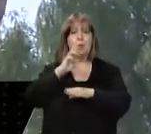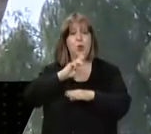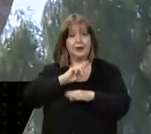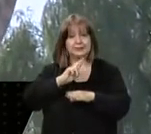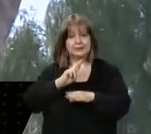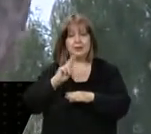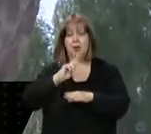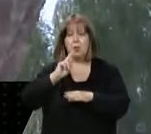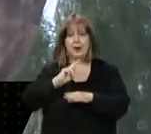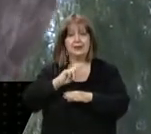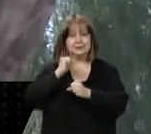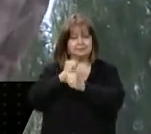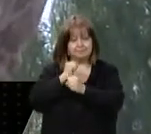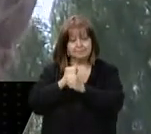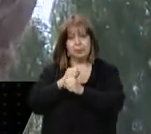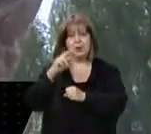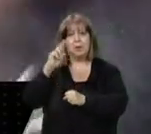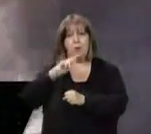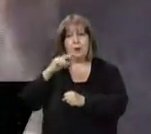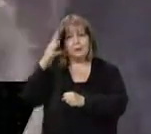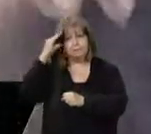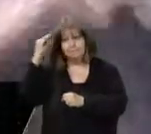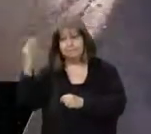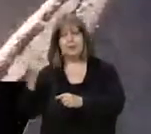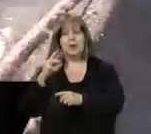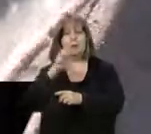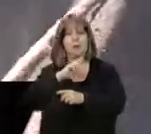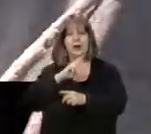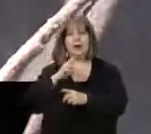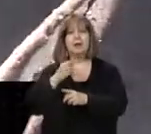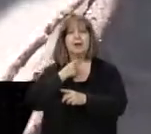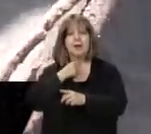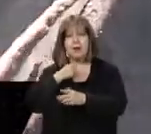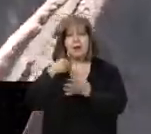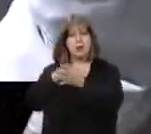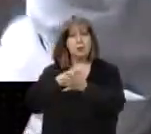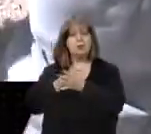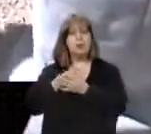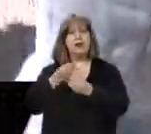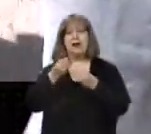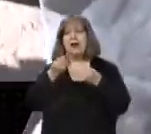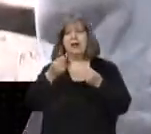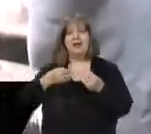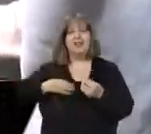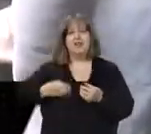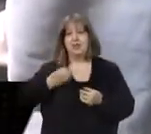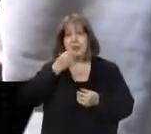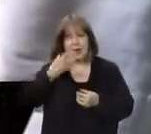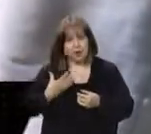trabajan, que se capacitan y que luchan por acceder a mejores calidades de vida y obviamente